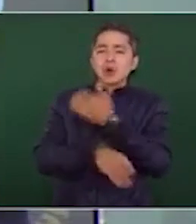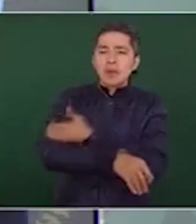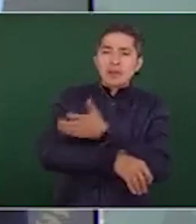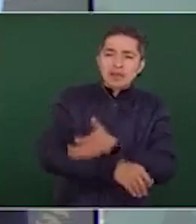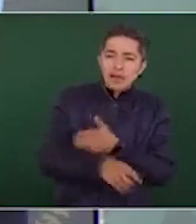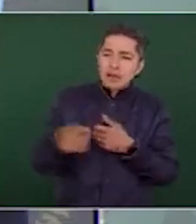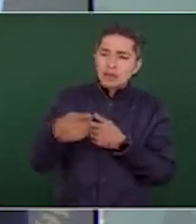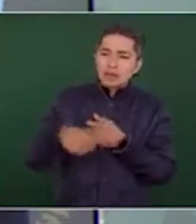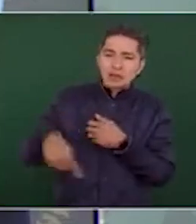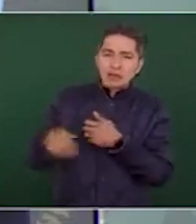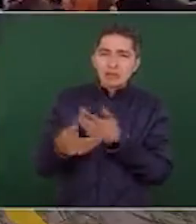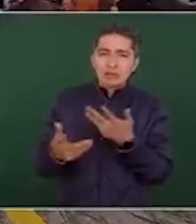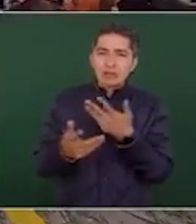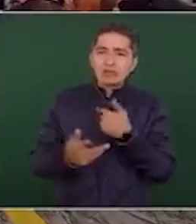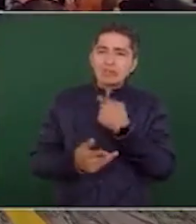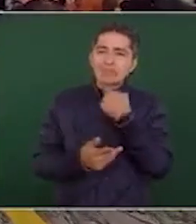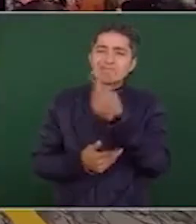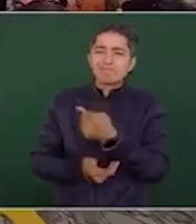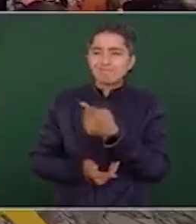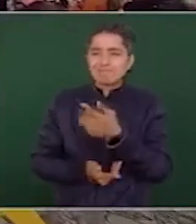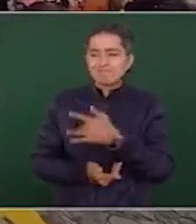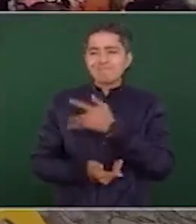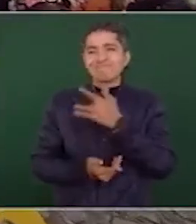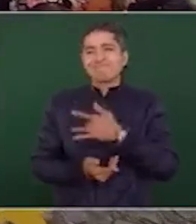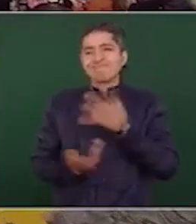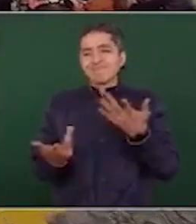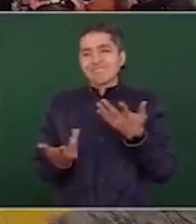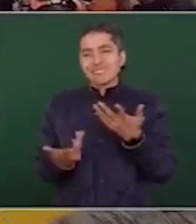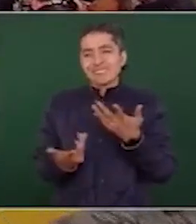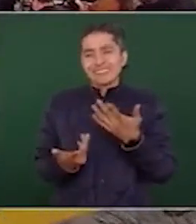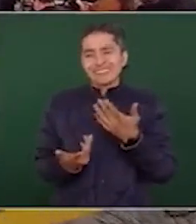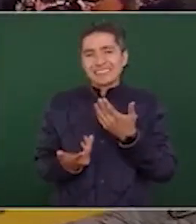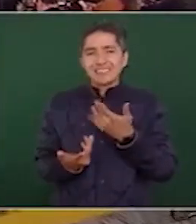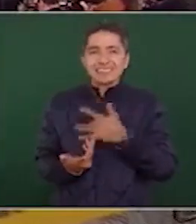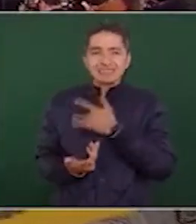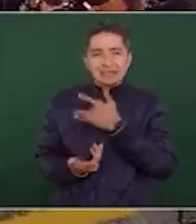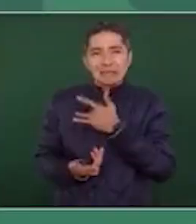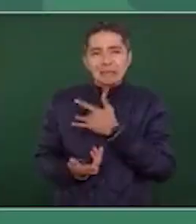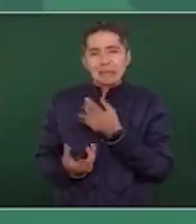compañeros, pues nuestro pésame.